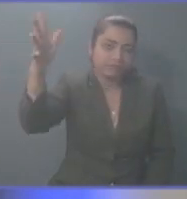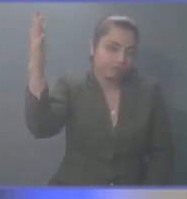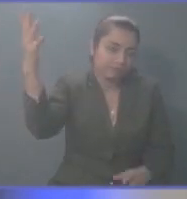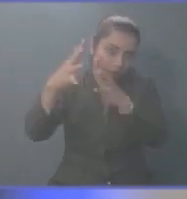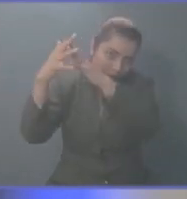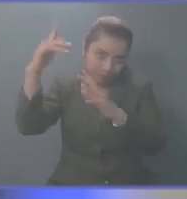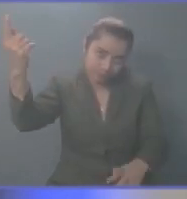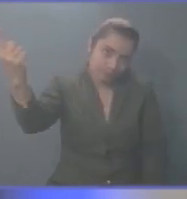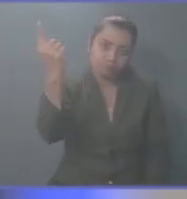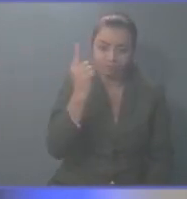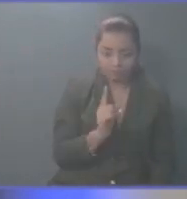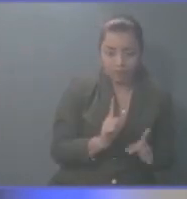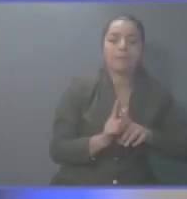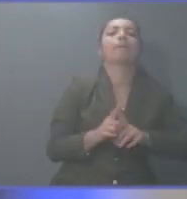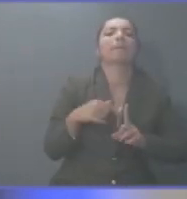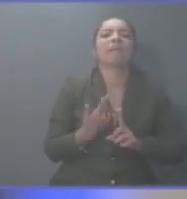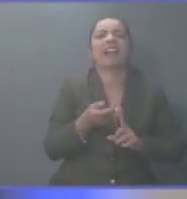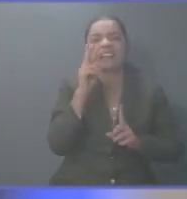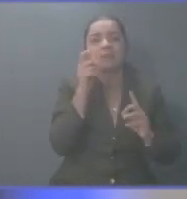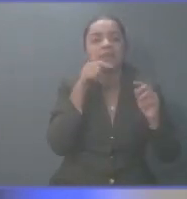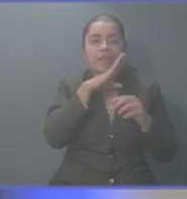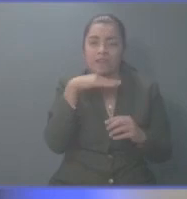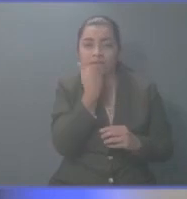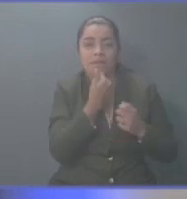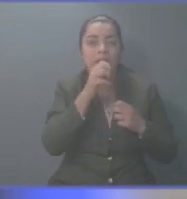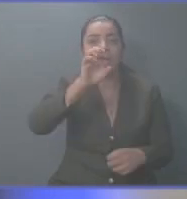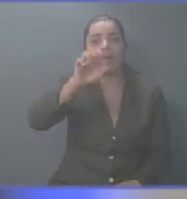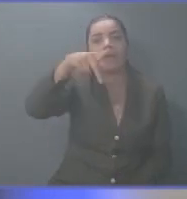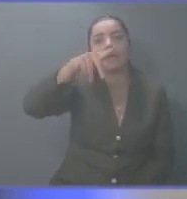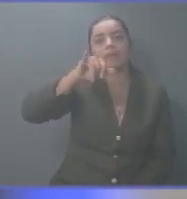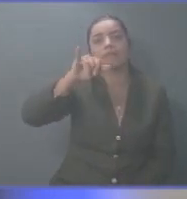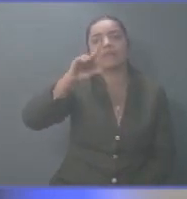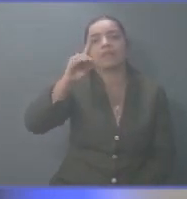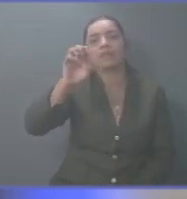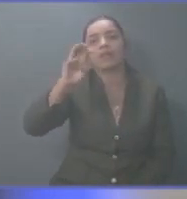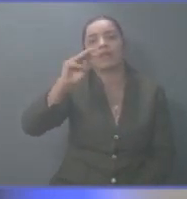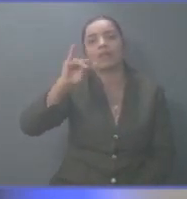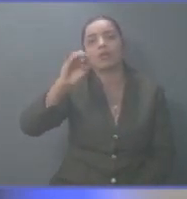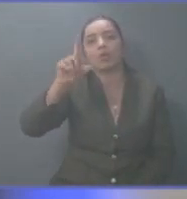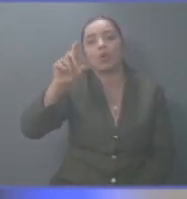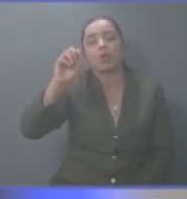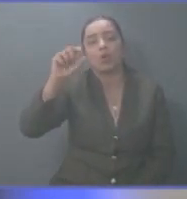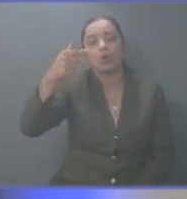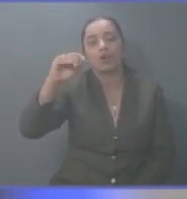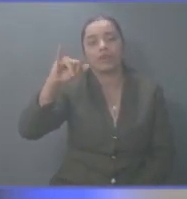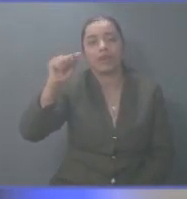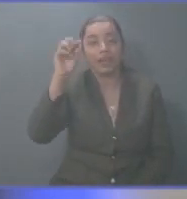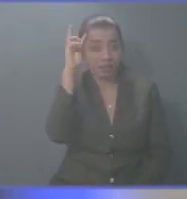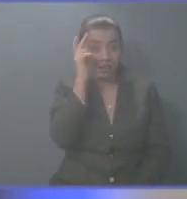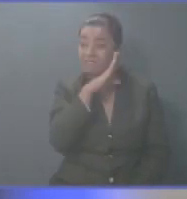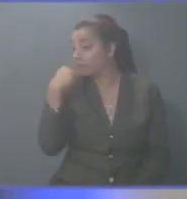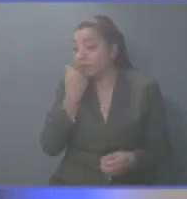la detección temprana, en la detección de síntomas, en cómo elaborar laboratorios, pruebas de laboratorio, nos